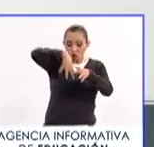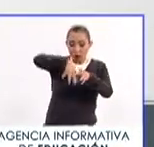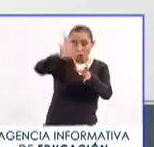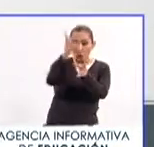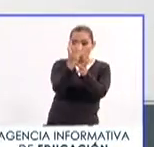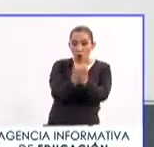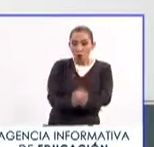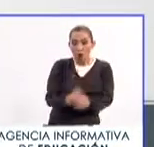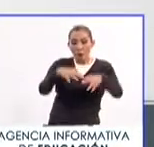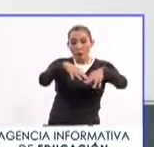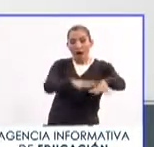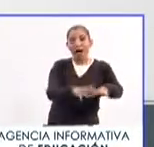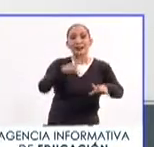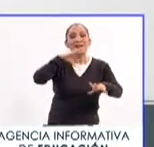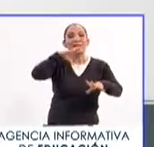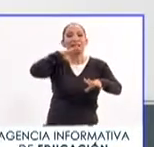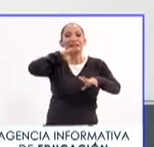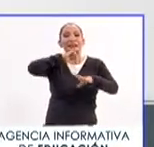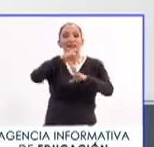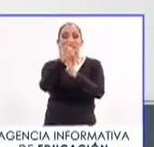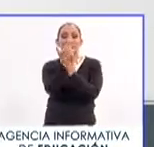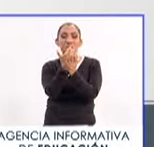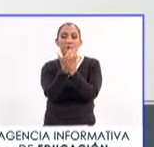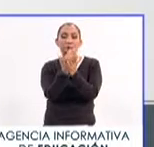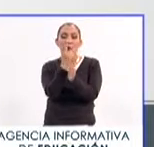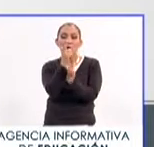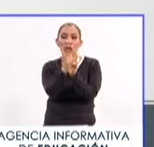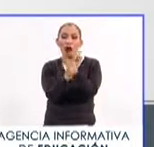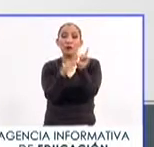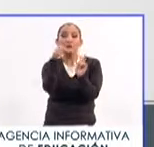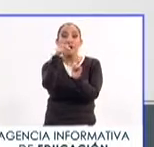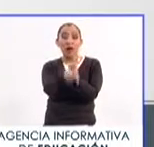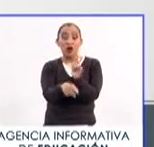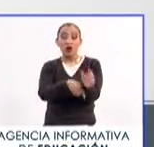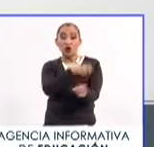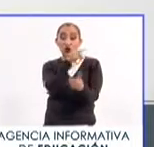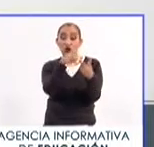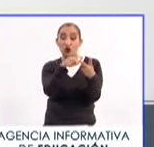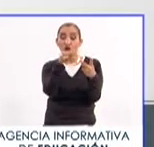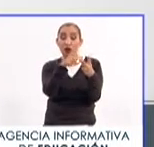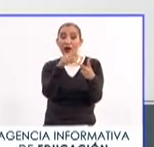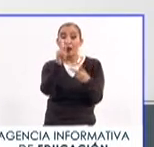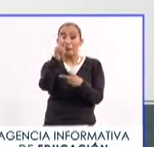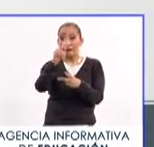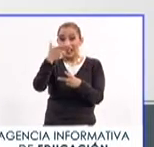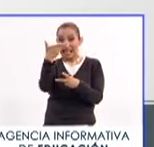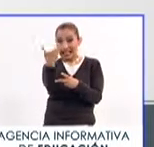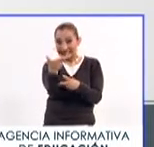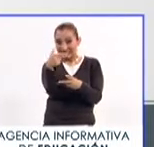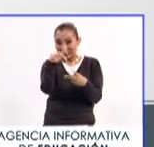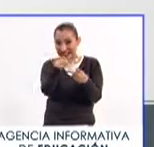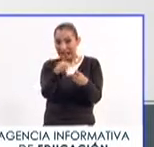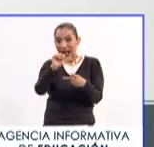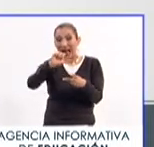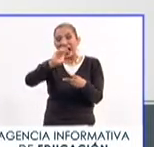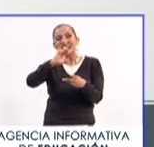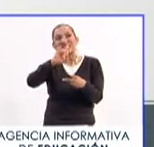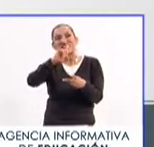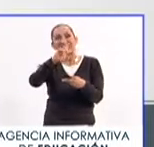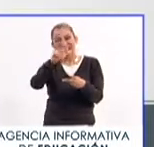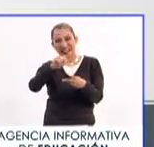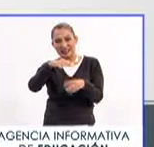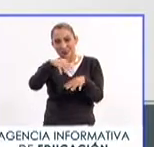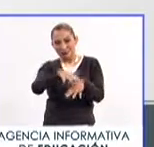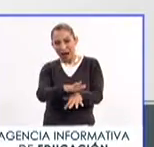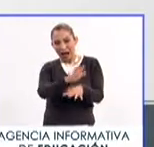por lo tanto la temperatura no sube tan deprisa. Pero eso tiene un efecto secundario, y es que el pH, la acidez de los